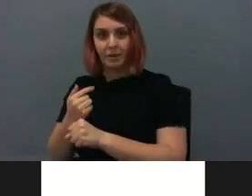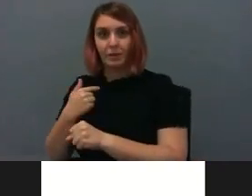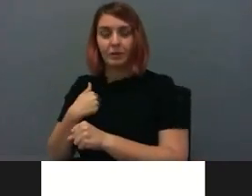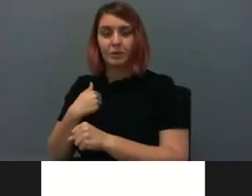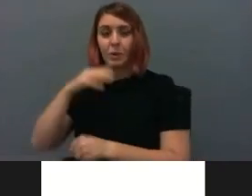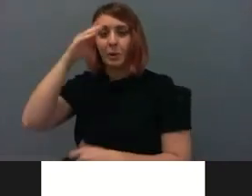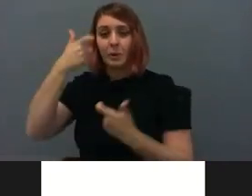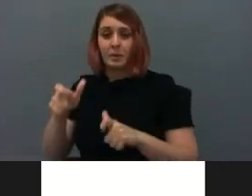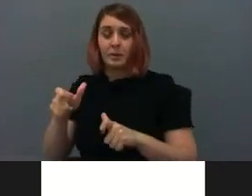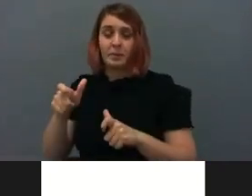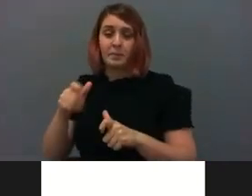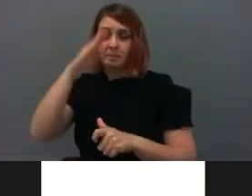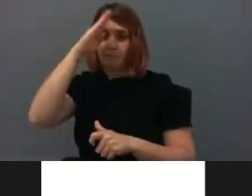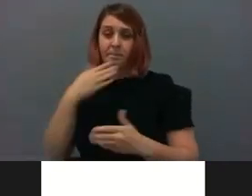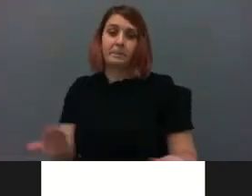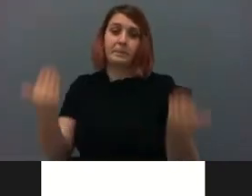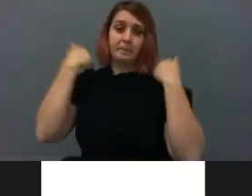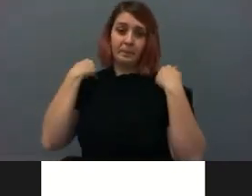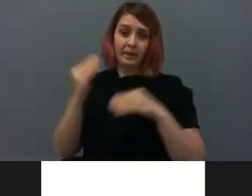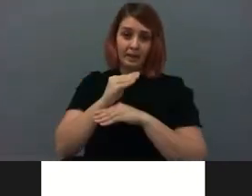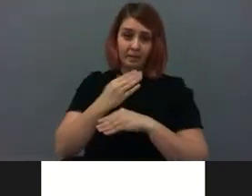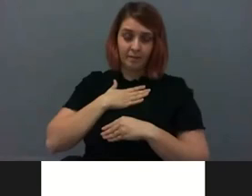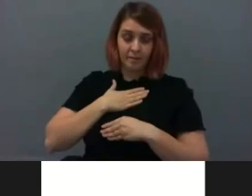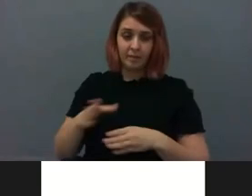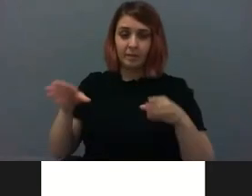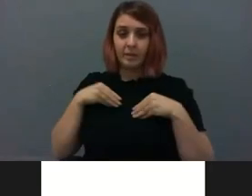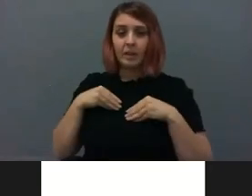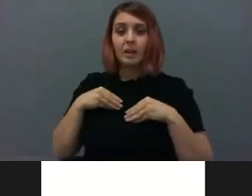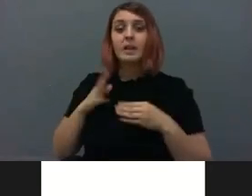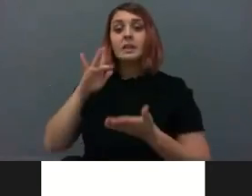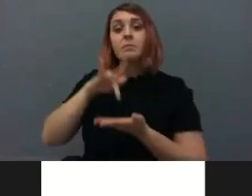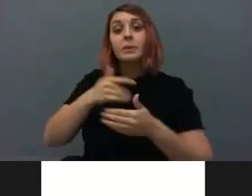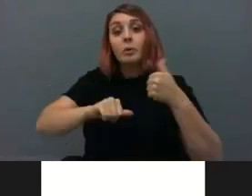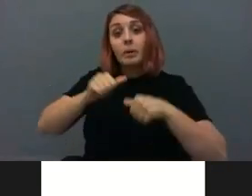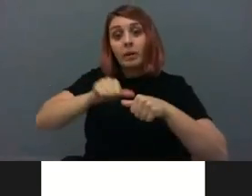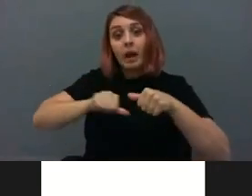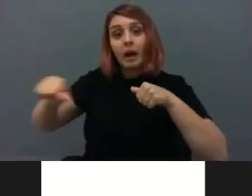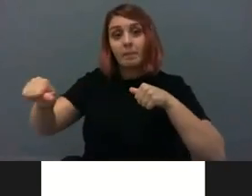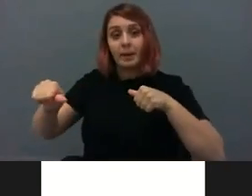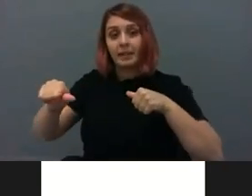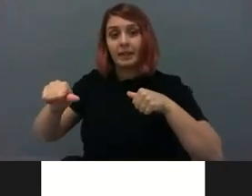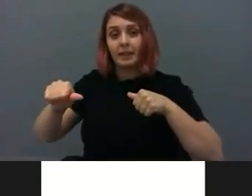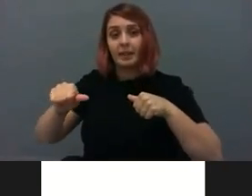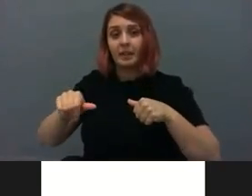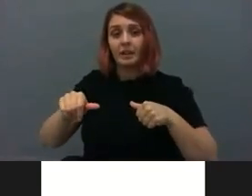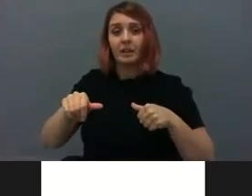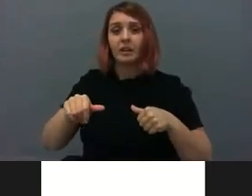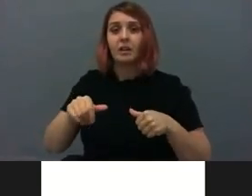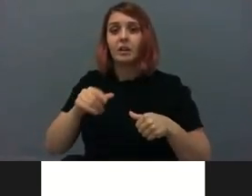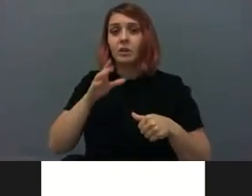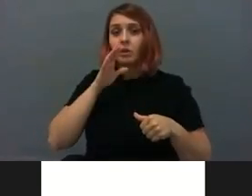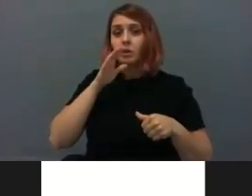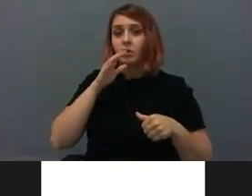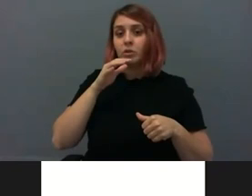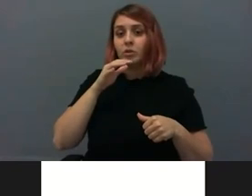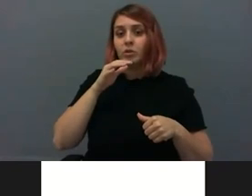parental que asumió los cuidados de María. Soy el cuidador de María desde el momento de la operación. No se voy a decir ni explicar por qué la madre en esos momentos pues no